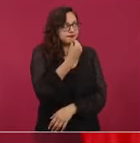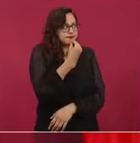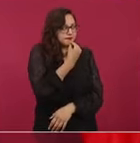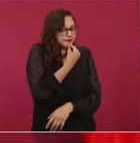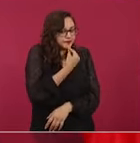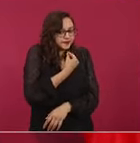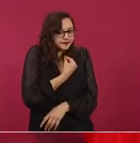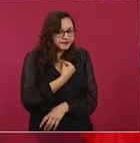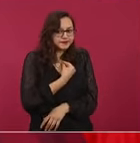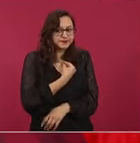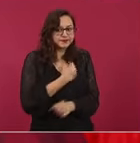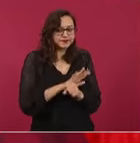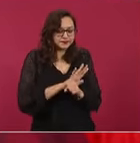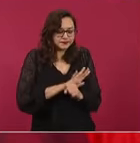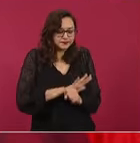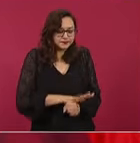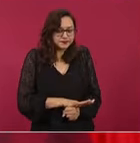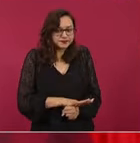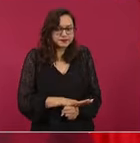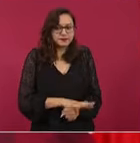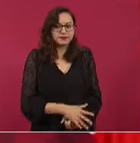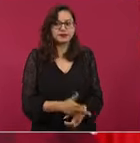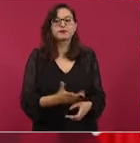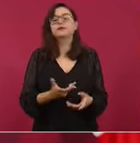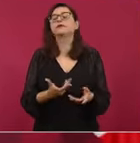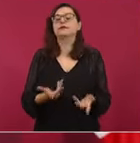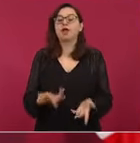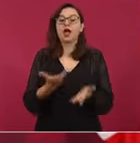Eso ya no sucede.